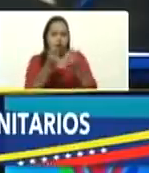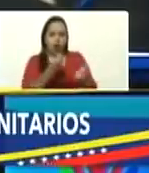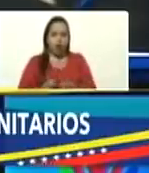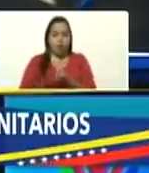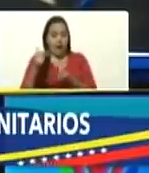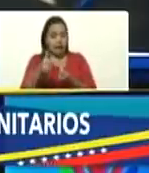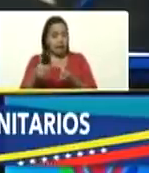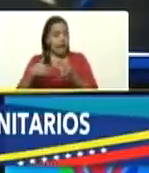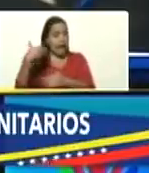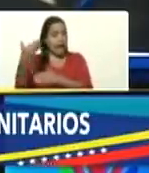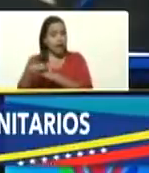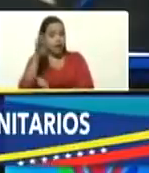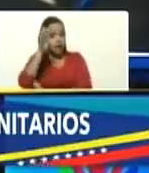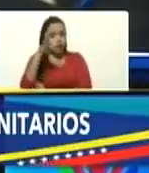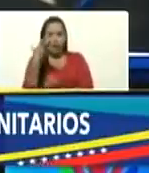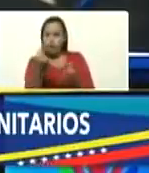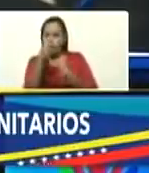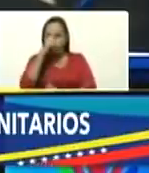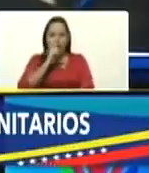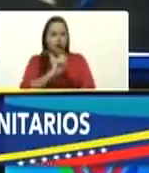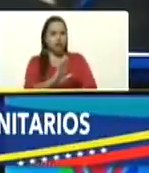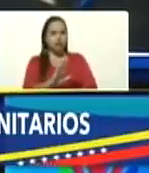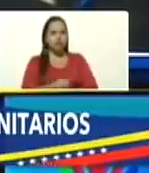en adelante por muchos años.